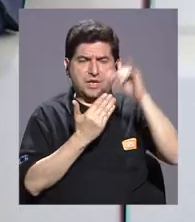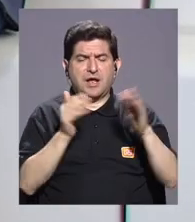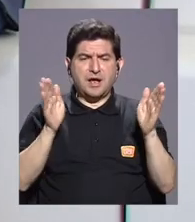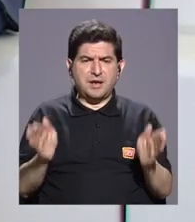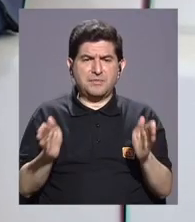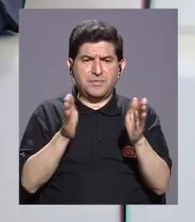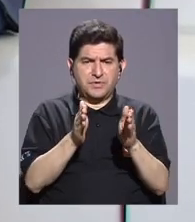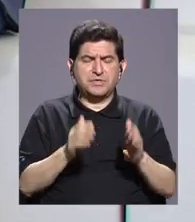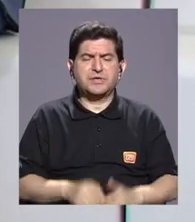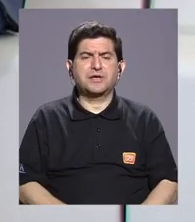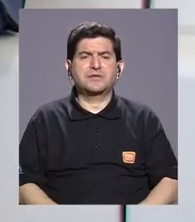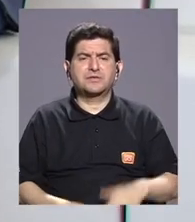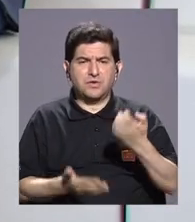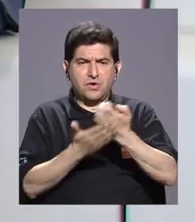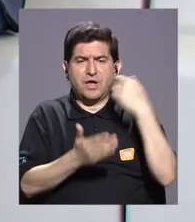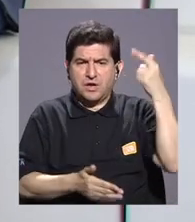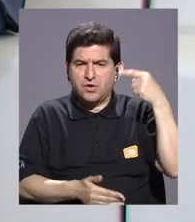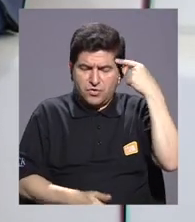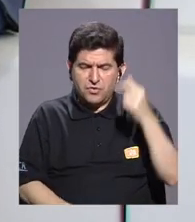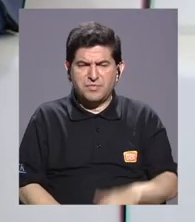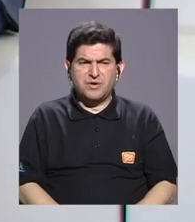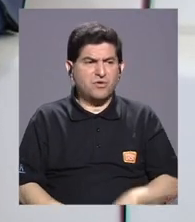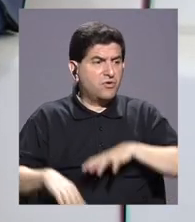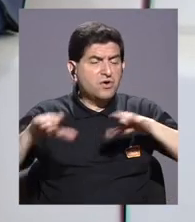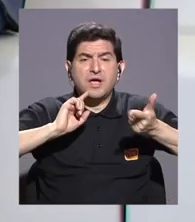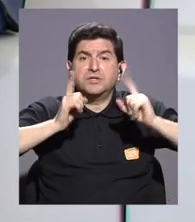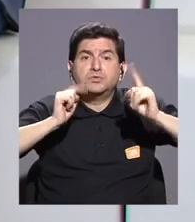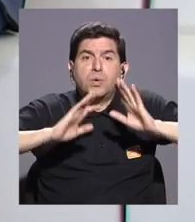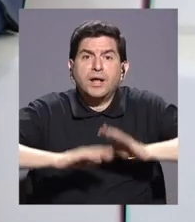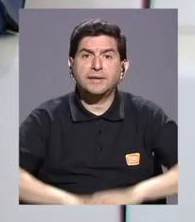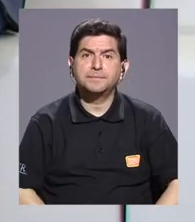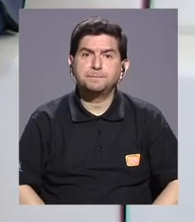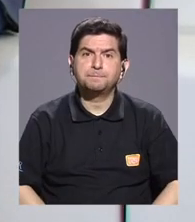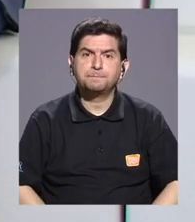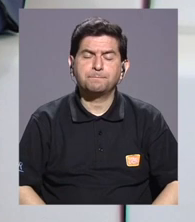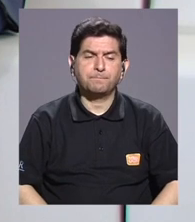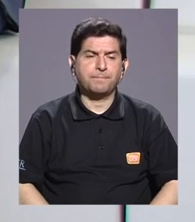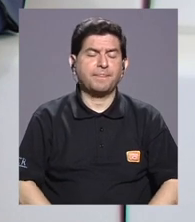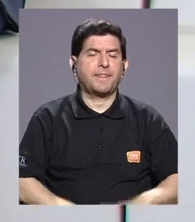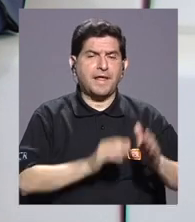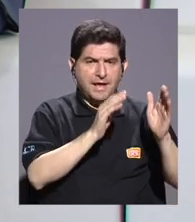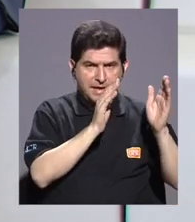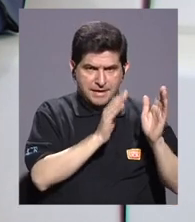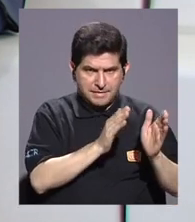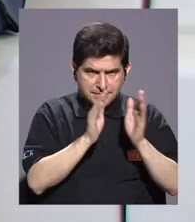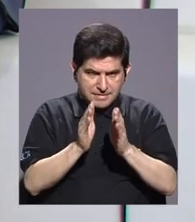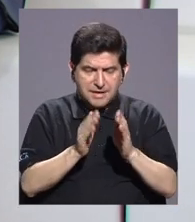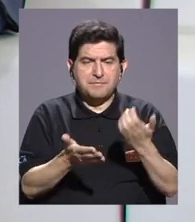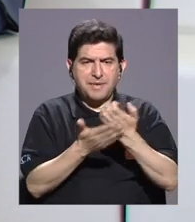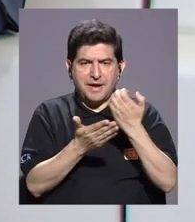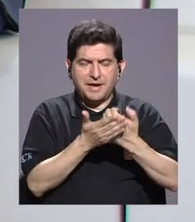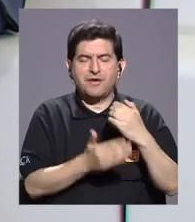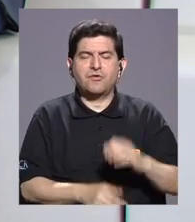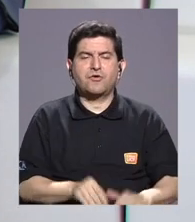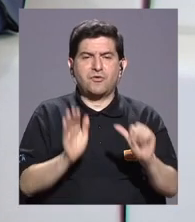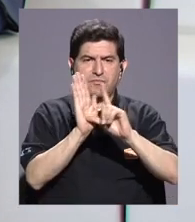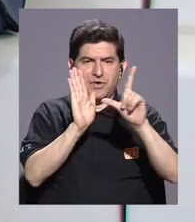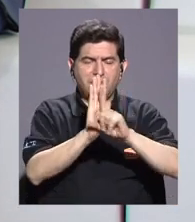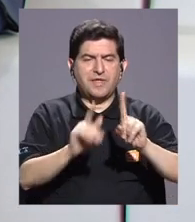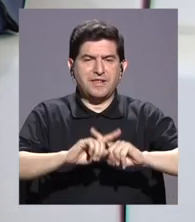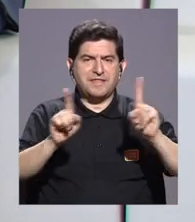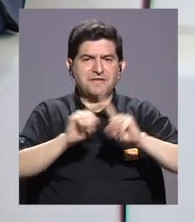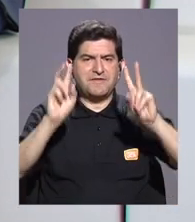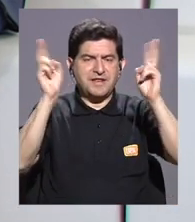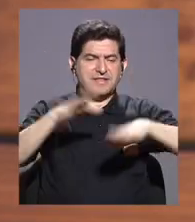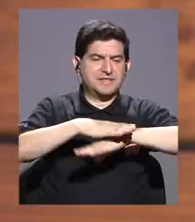fiscal. ¿Pero cuáles medidas, don José, se pueden tomar? Bueno, del plan fiscal que se discutió en la Asamblea Legislativa quedaron por fuera